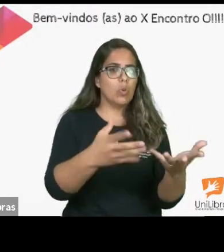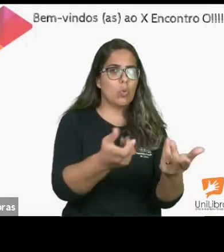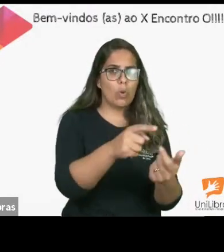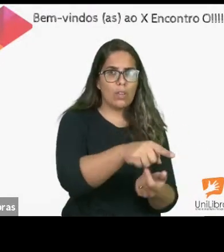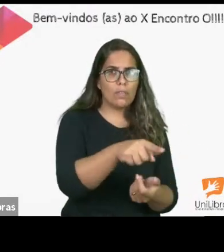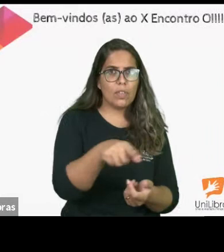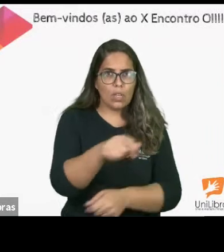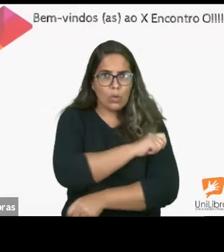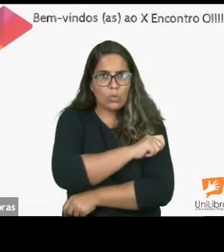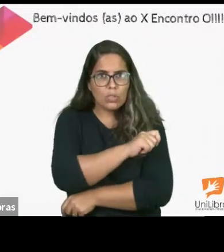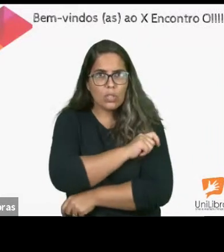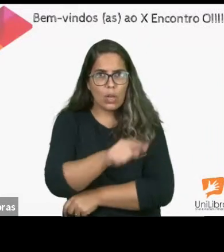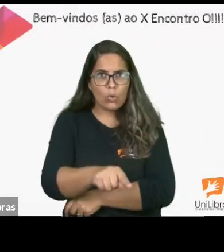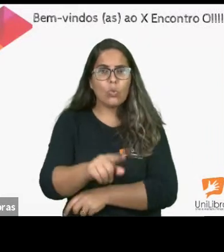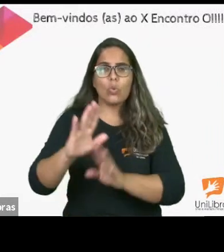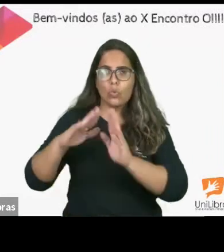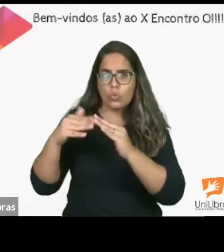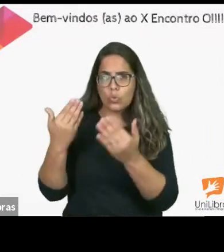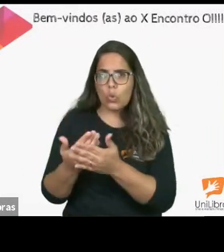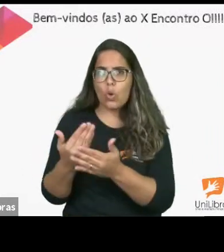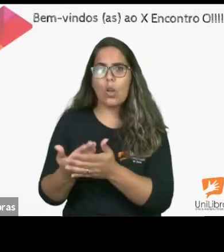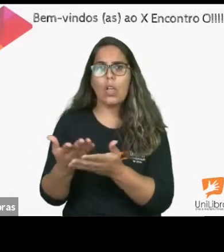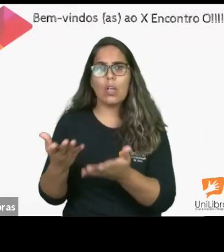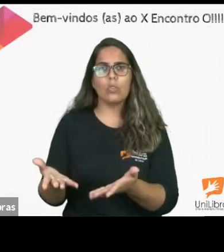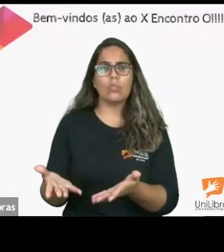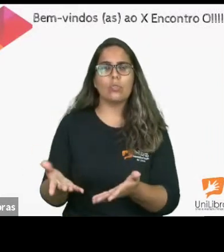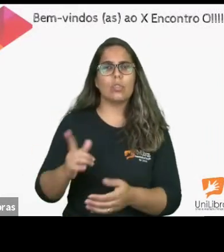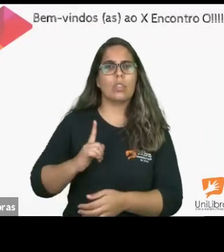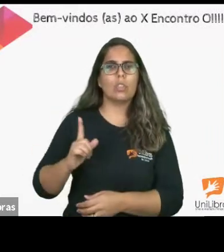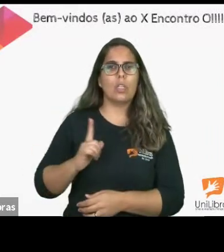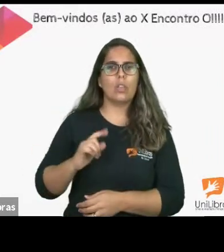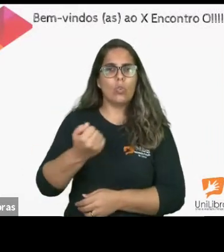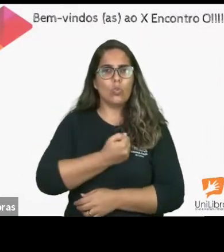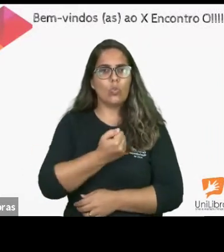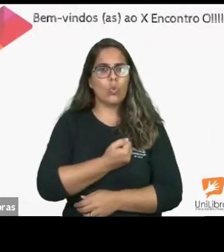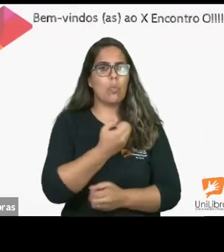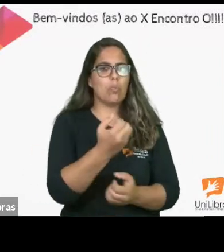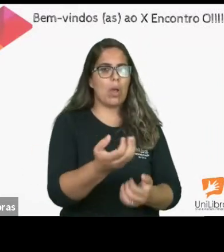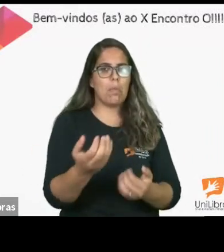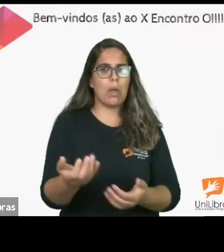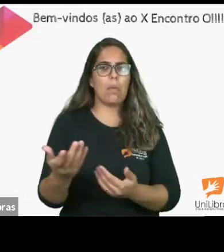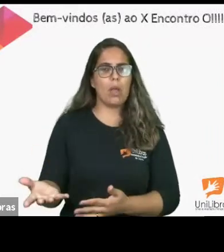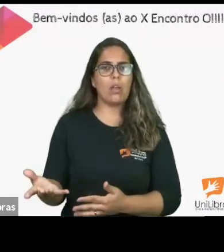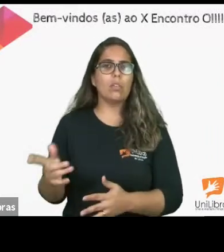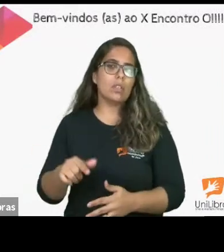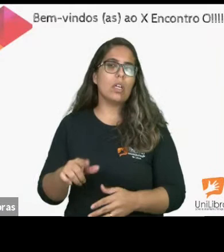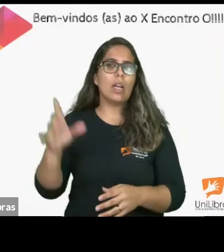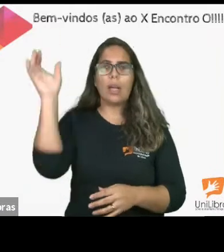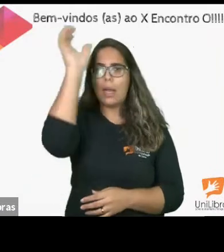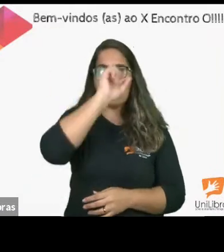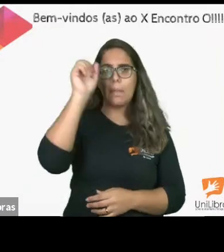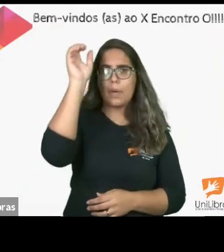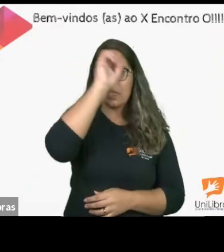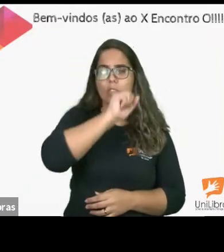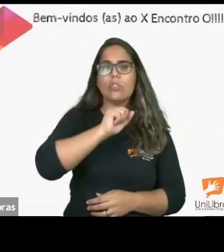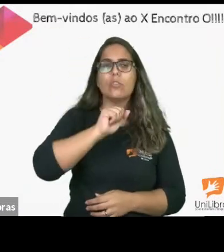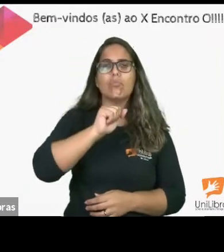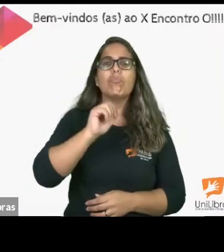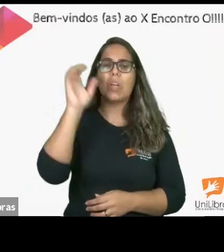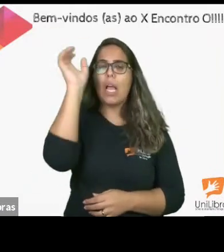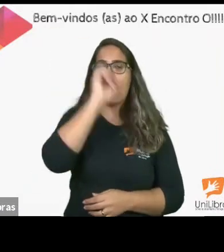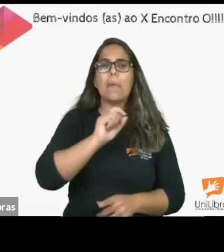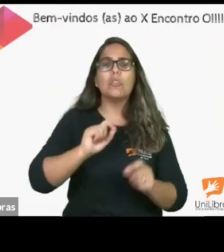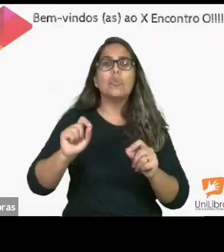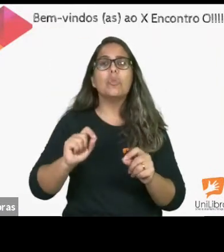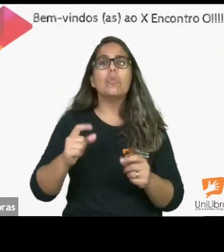de su colegio, de su liceo, de la universidad, con una calificación. ¿Qué aprende el niño entonces? Aprende que algunos valen